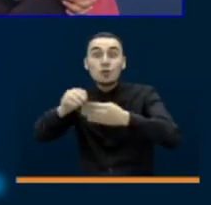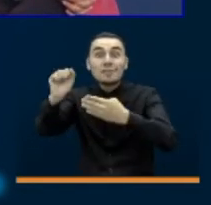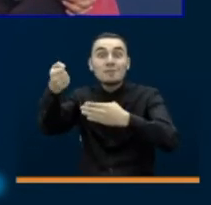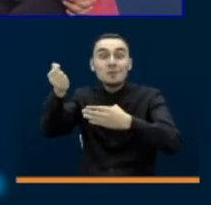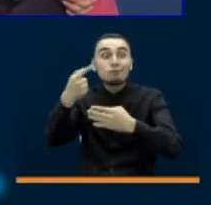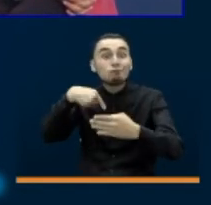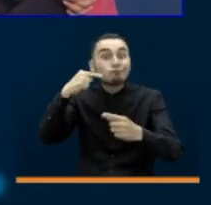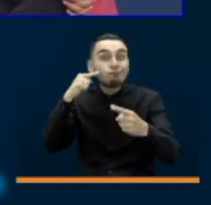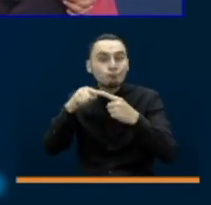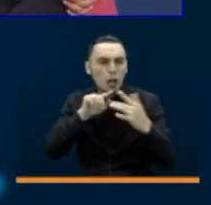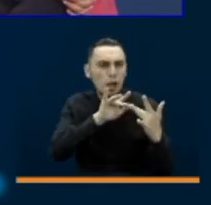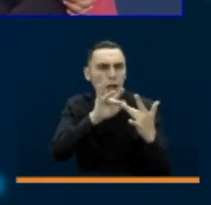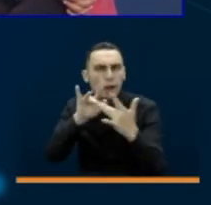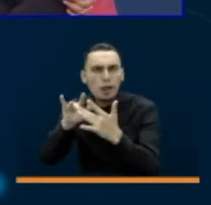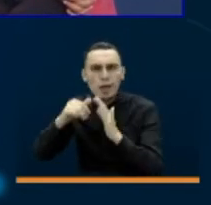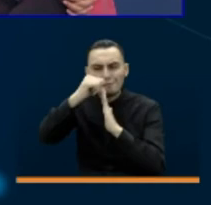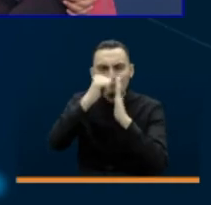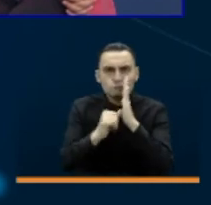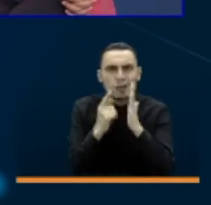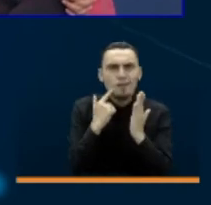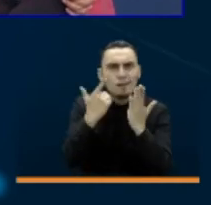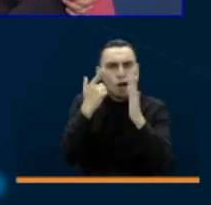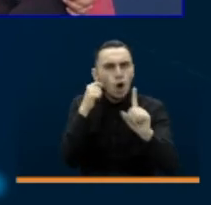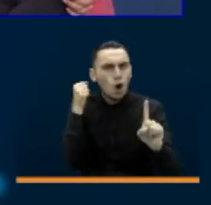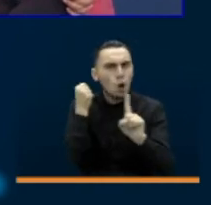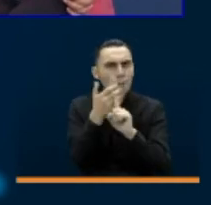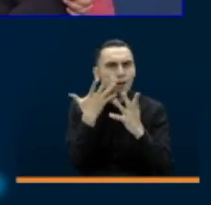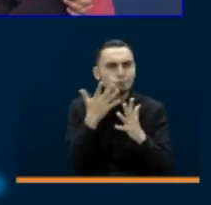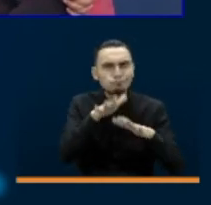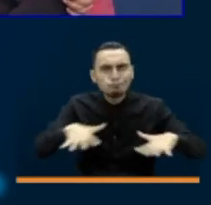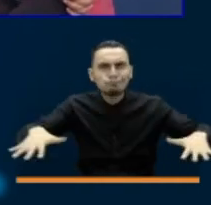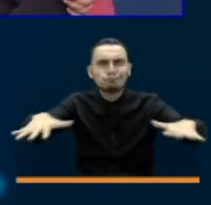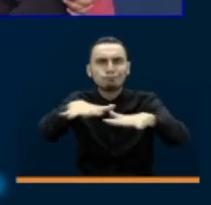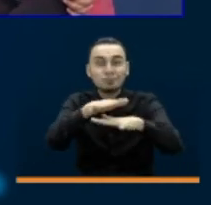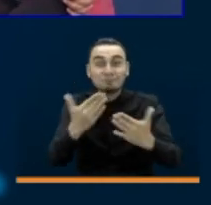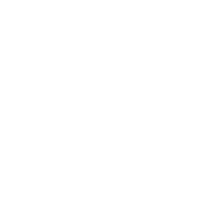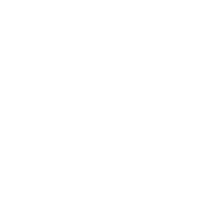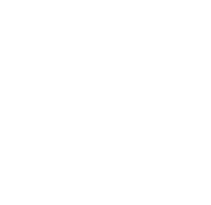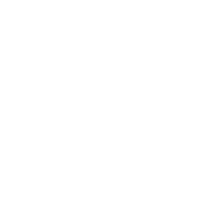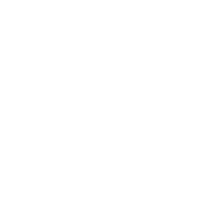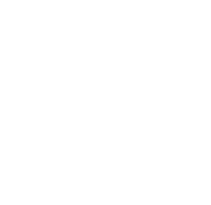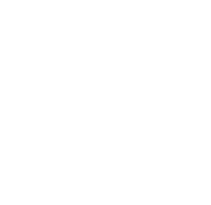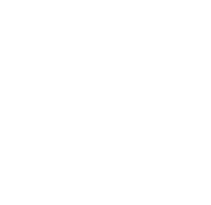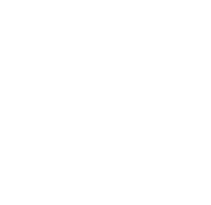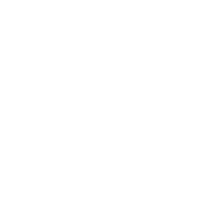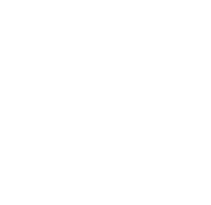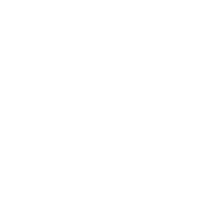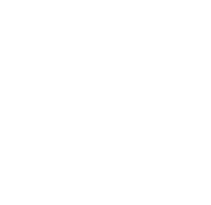conectividad para así poder impactar a millones de ciudadanos de todas las regiones del país.